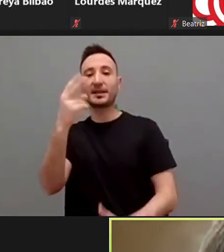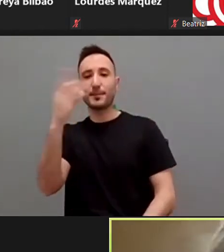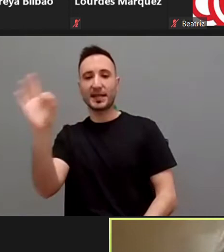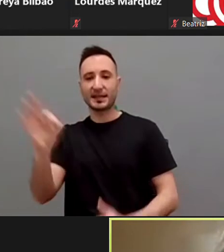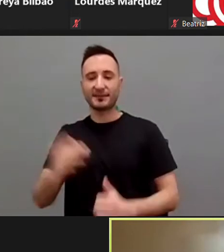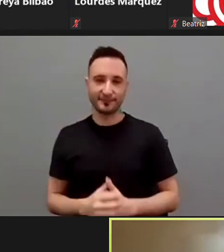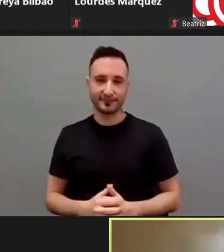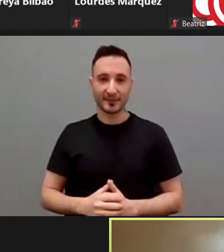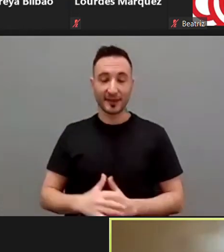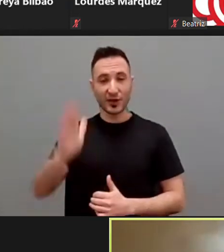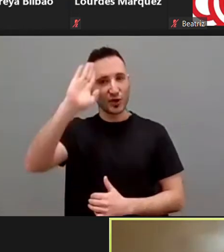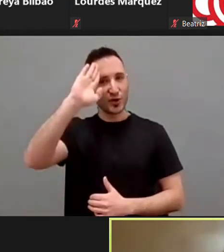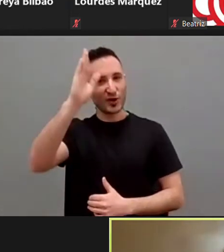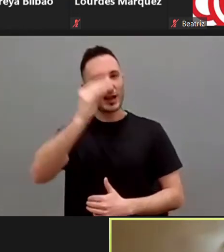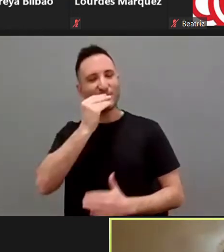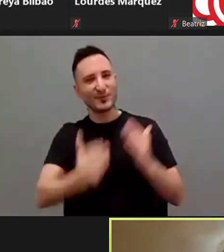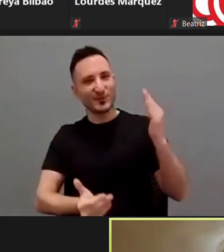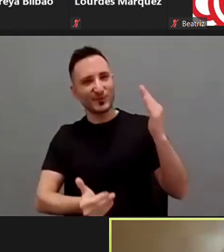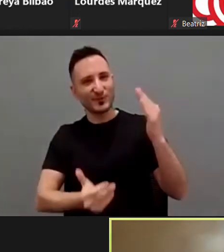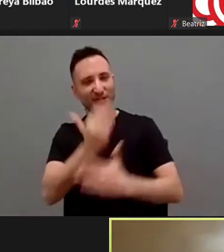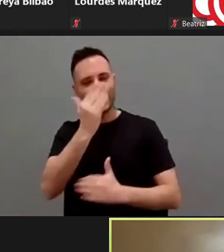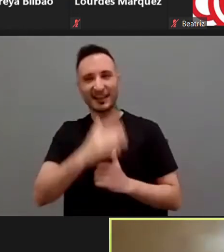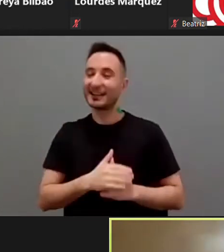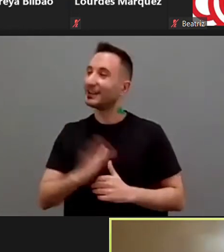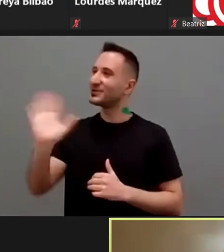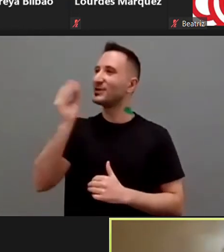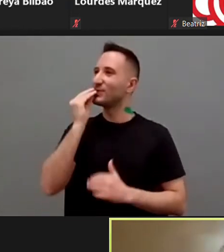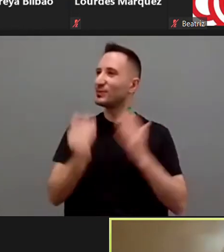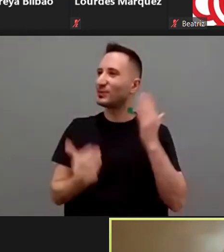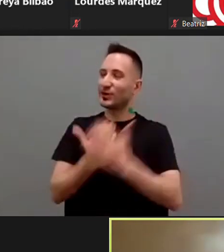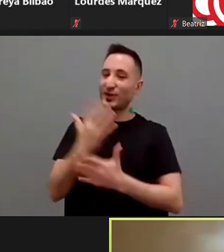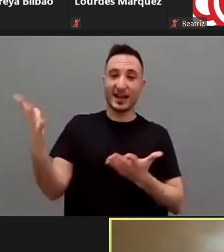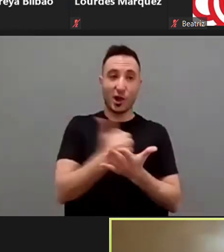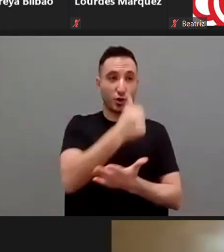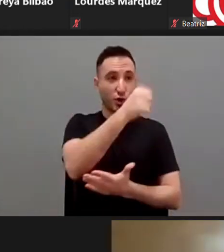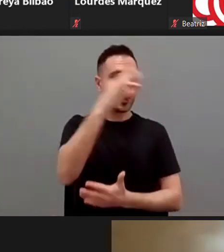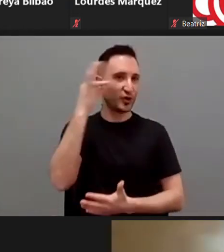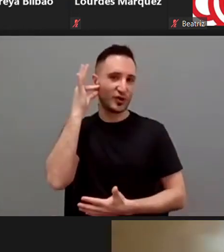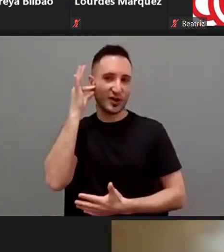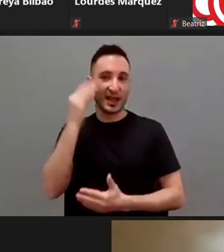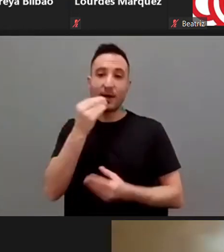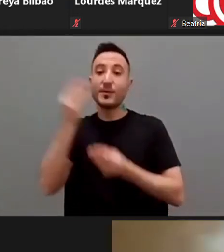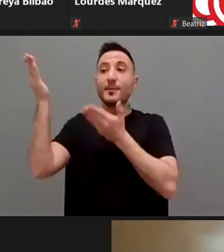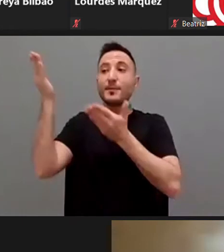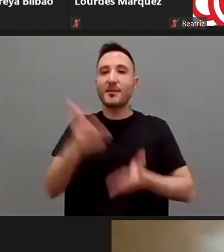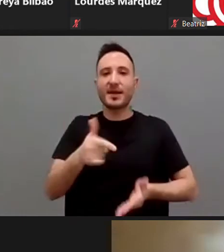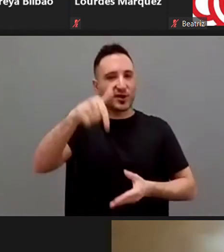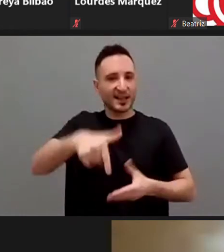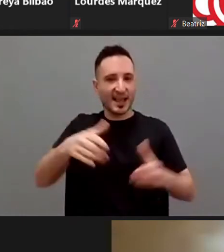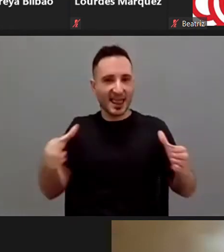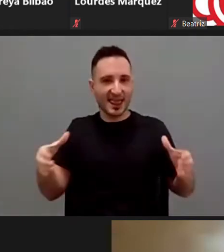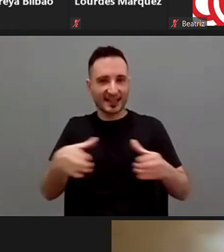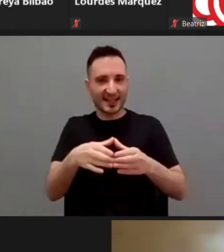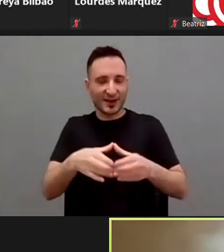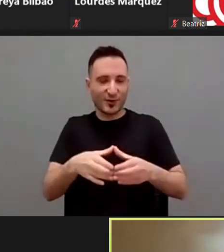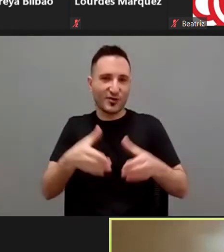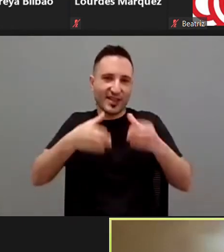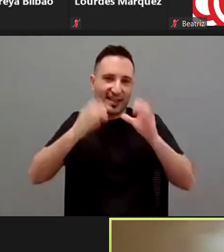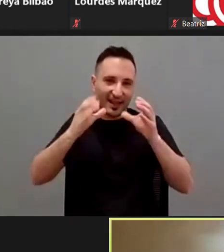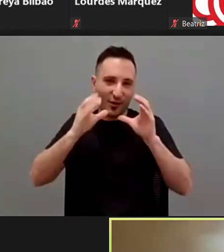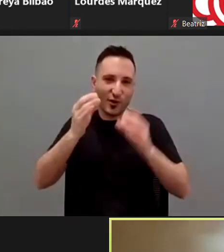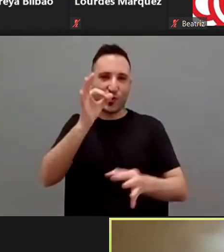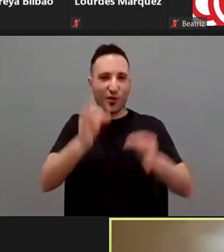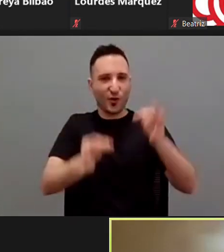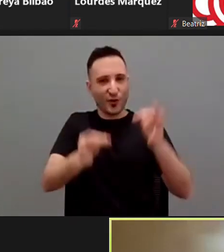Muy buenos días a todos y a todas. Bienvenidos a estos desayunos jurídicos de Fundación